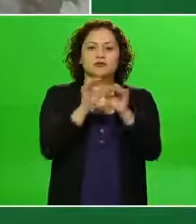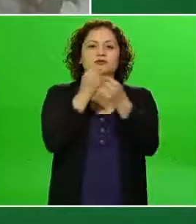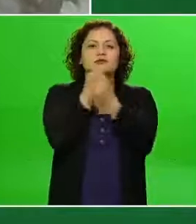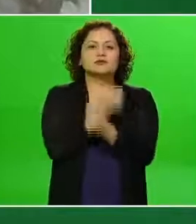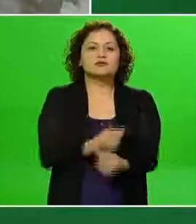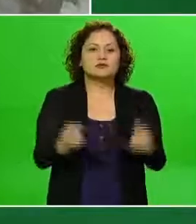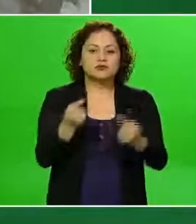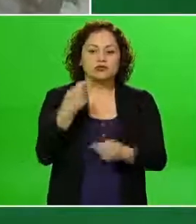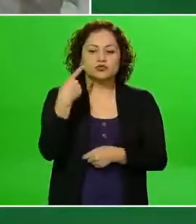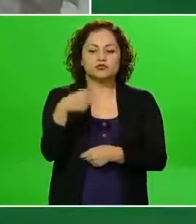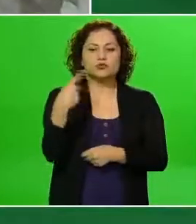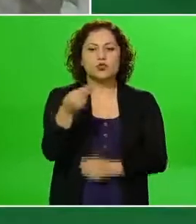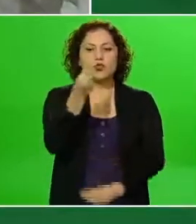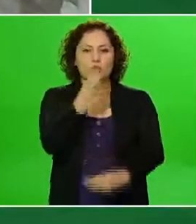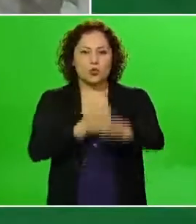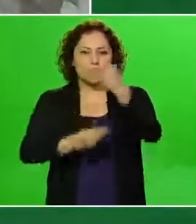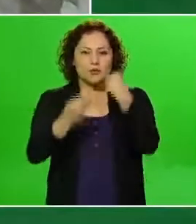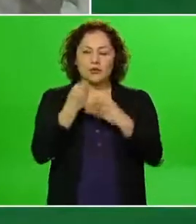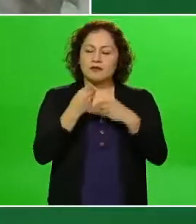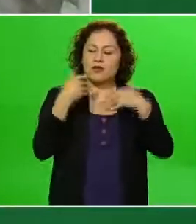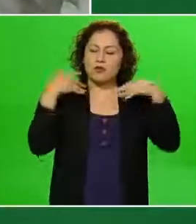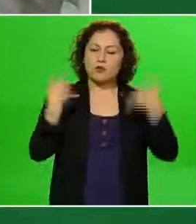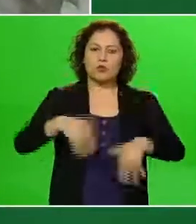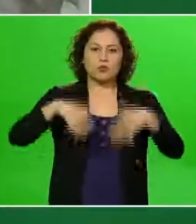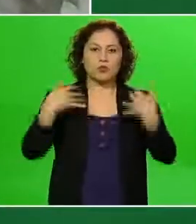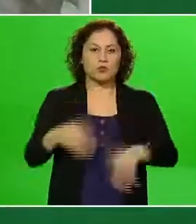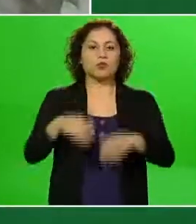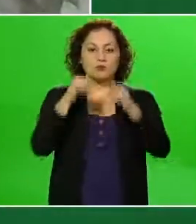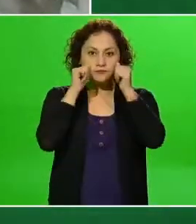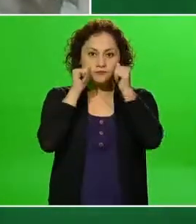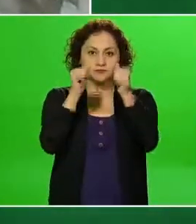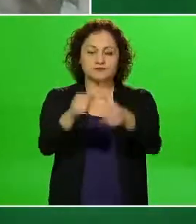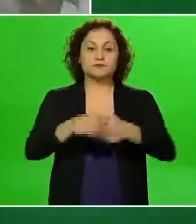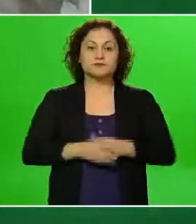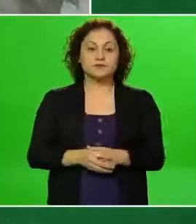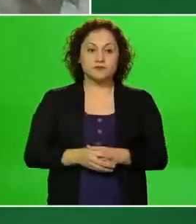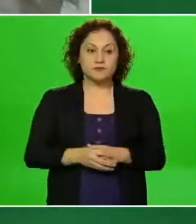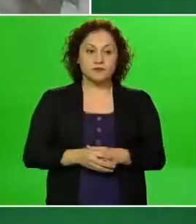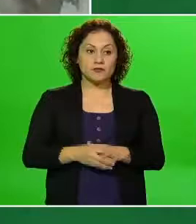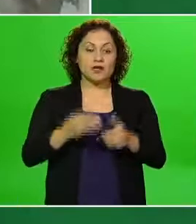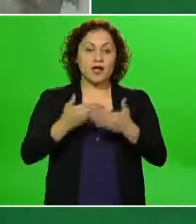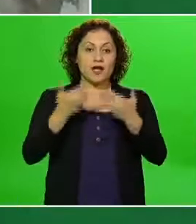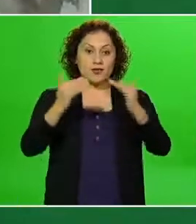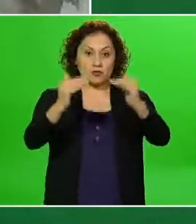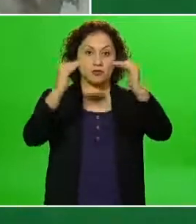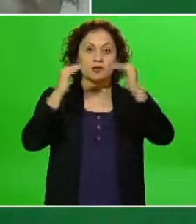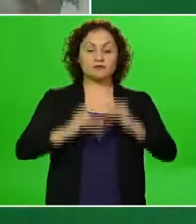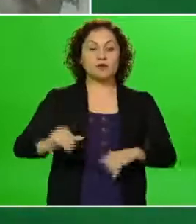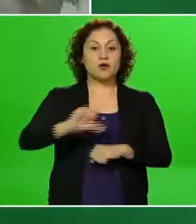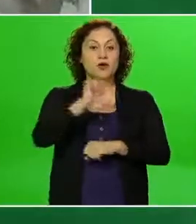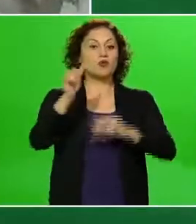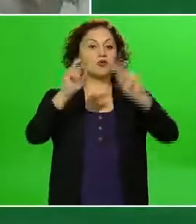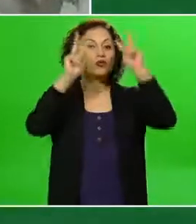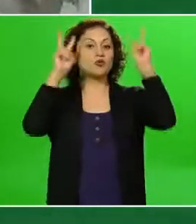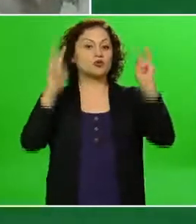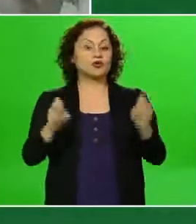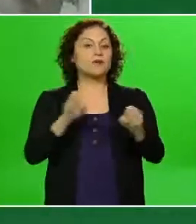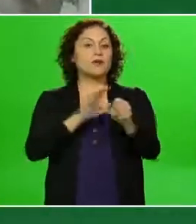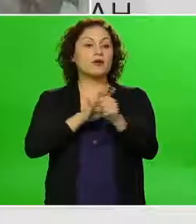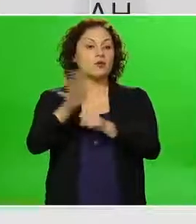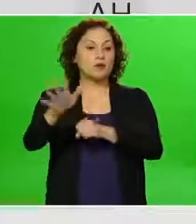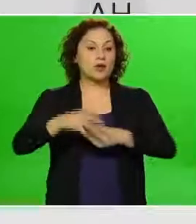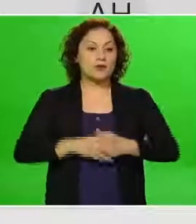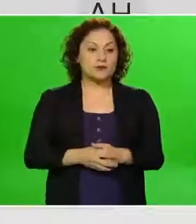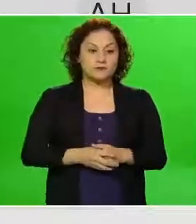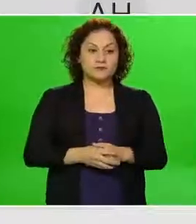alimentación. Pues con estos comentarios daremos paso al siguiente tema, que son las preguntas